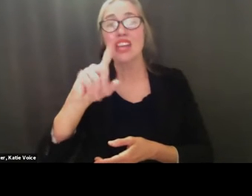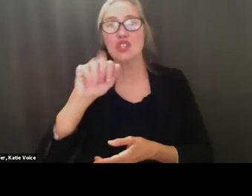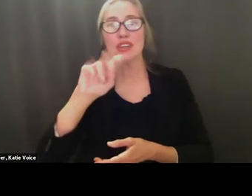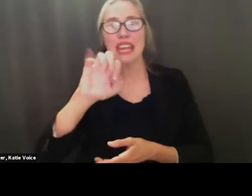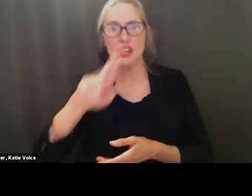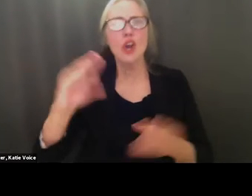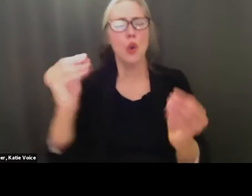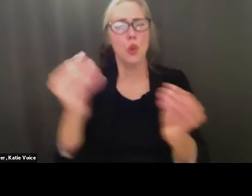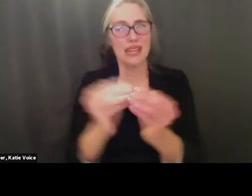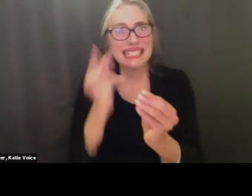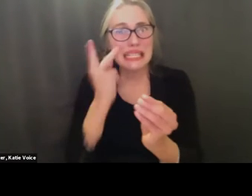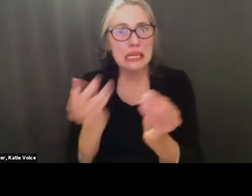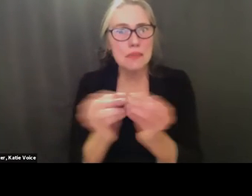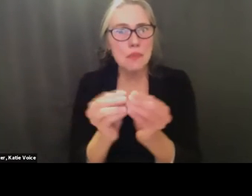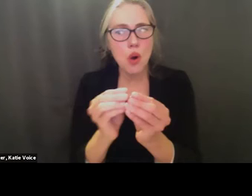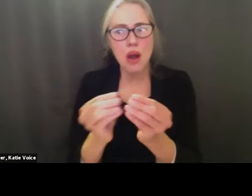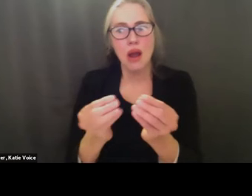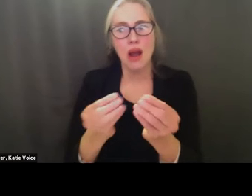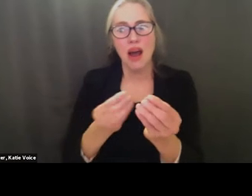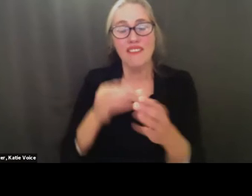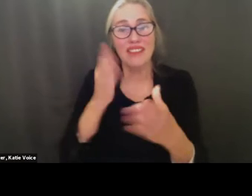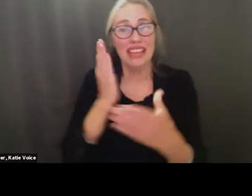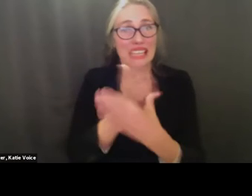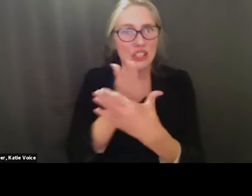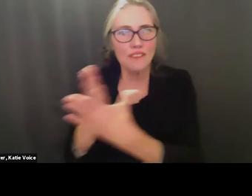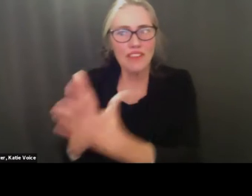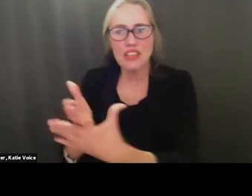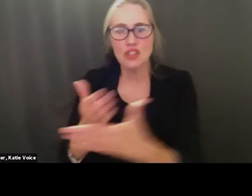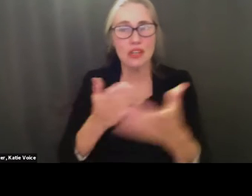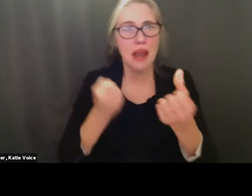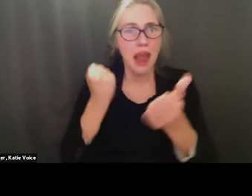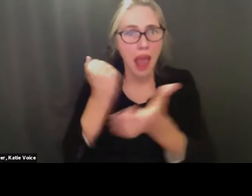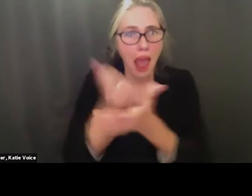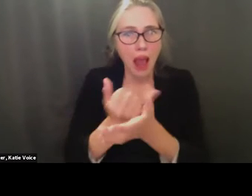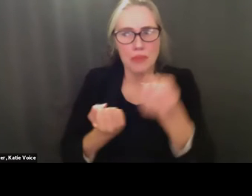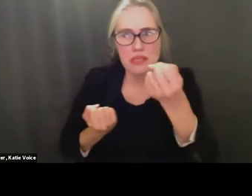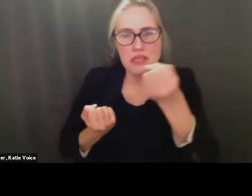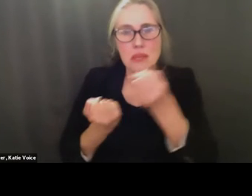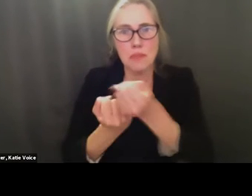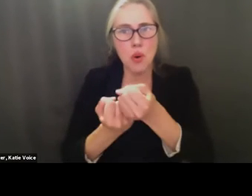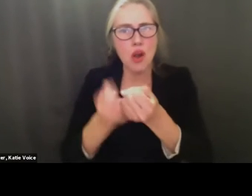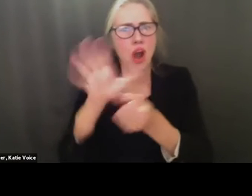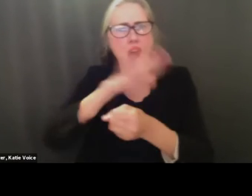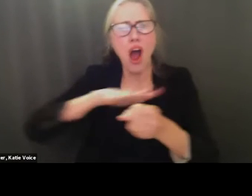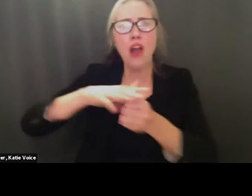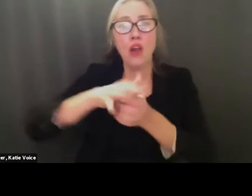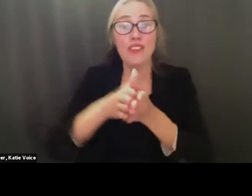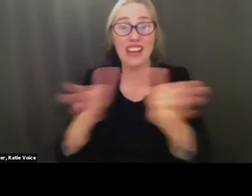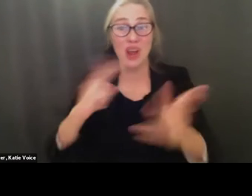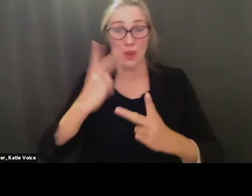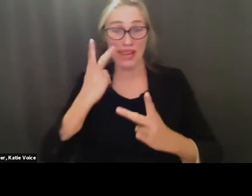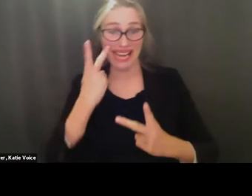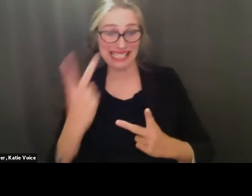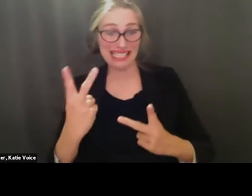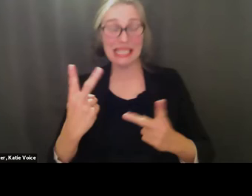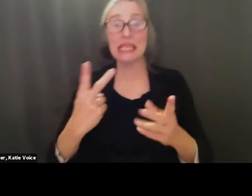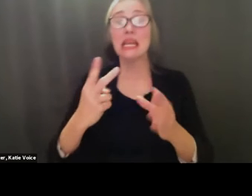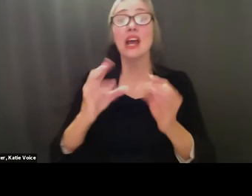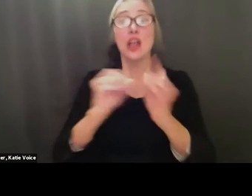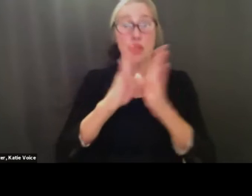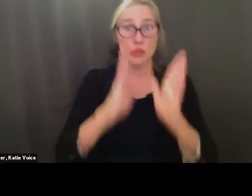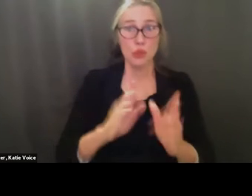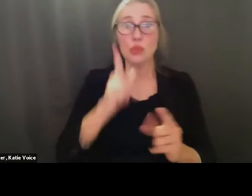que veamos qué vamos a hacer en todas las escuelas para yo estar segura de que los estudiantes que son los más vulnerables en McKinley,